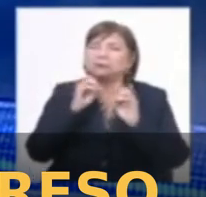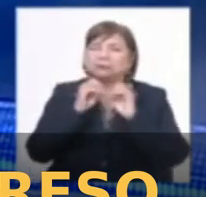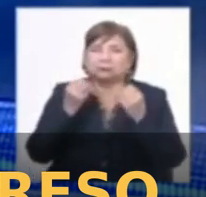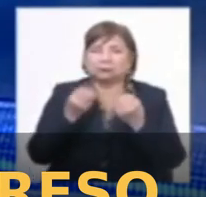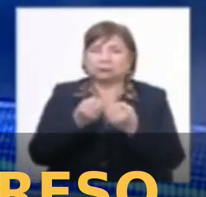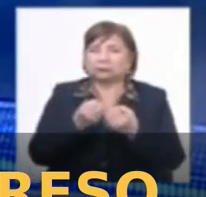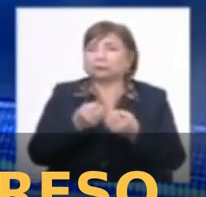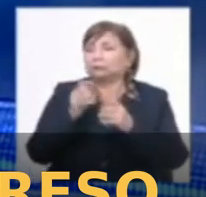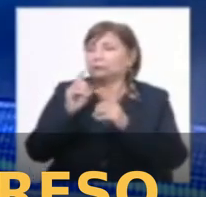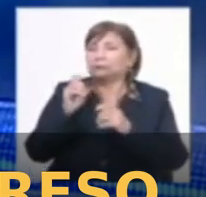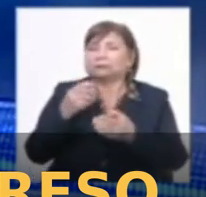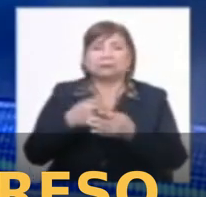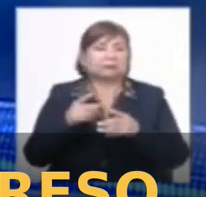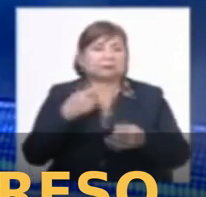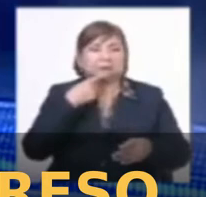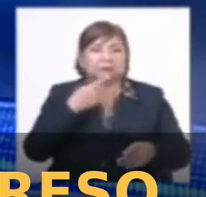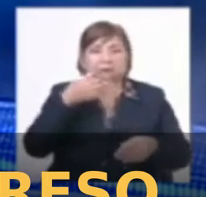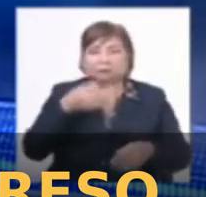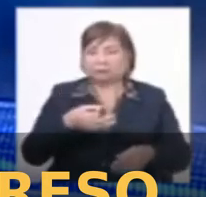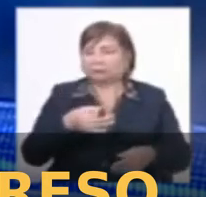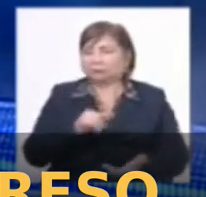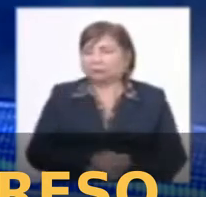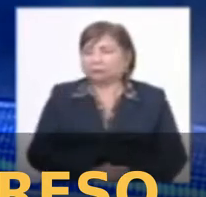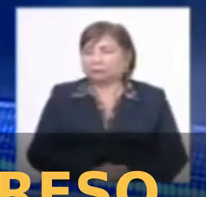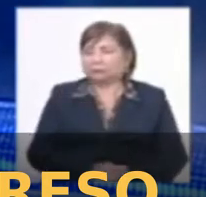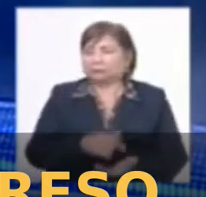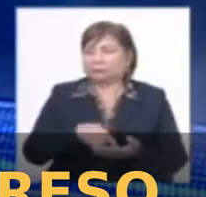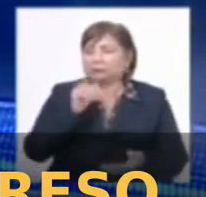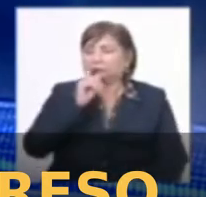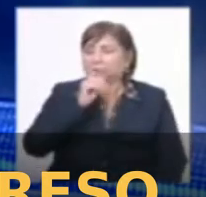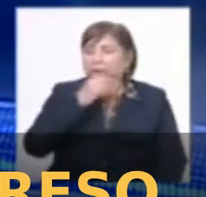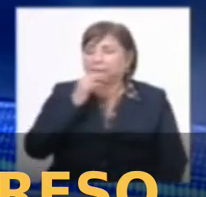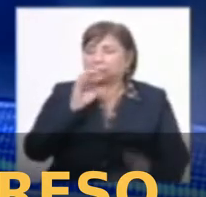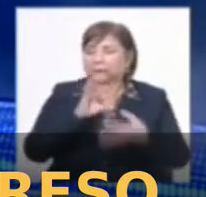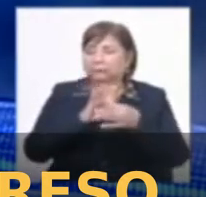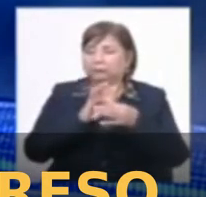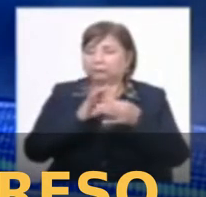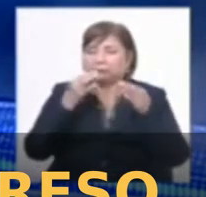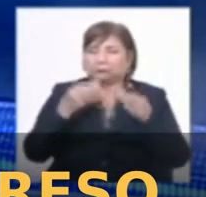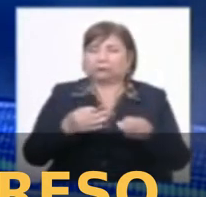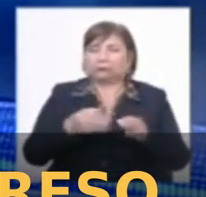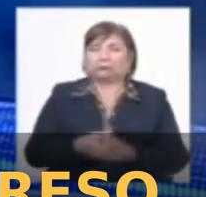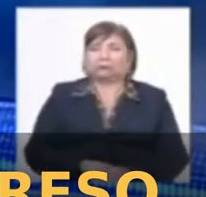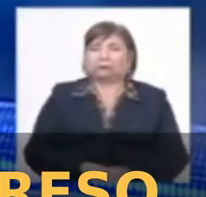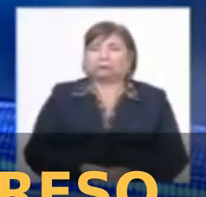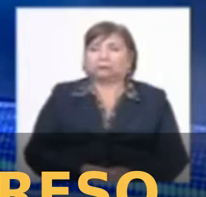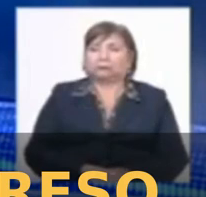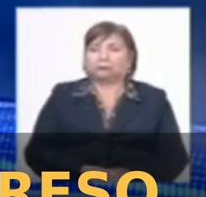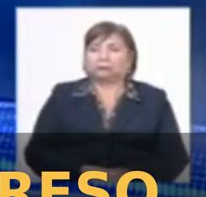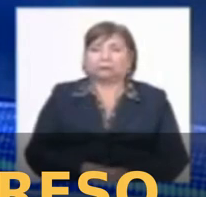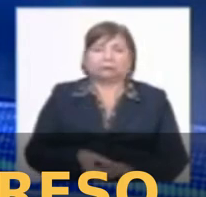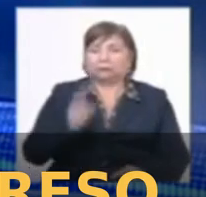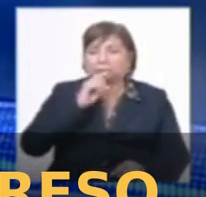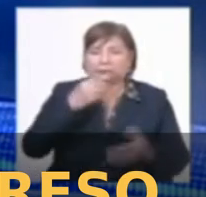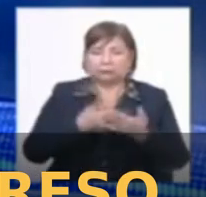organización criminal, pero aseguró que quiere mantener su condición de colaboradora eficaz. No quiere